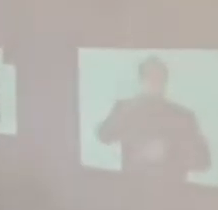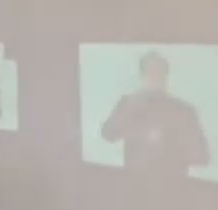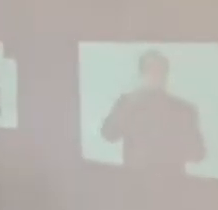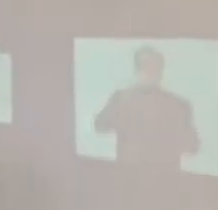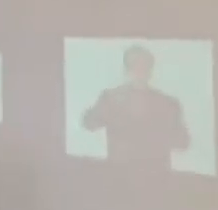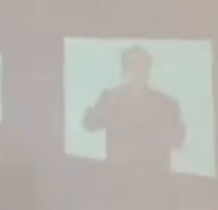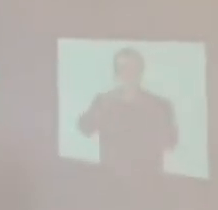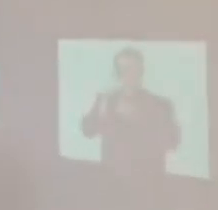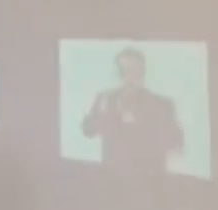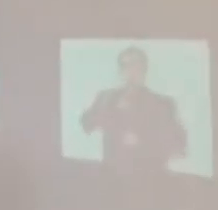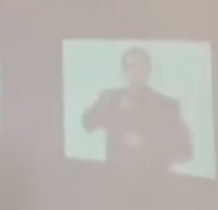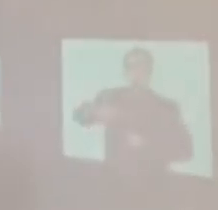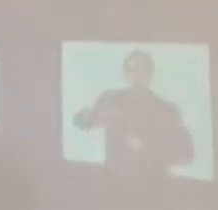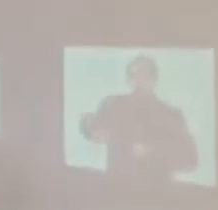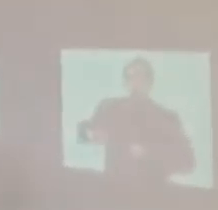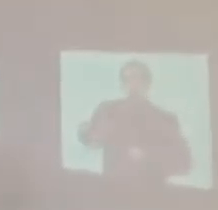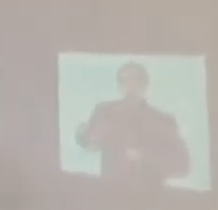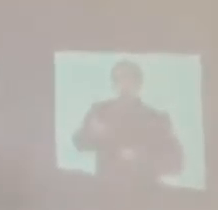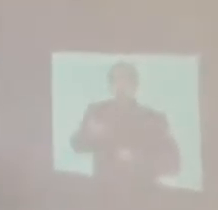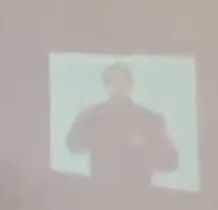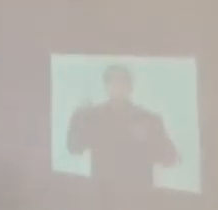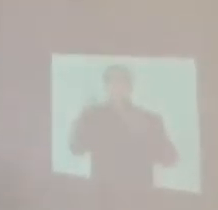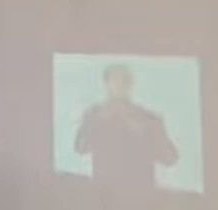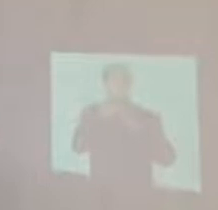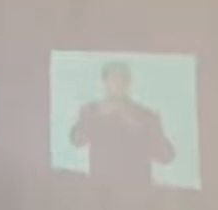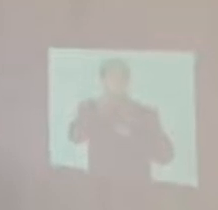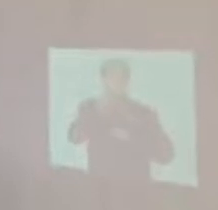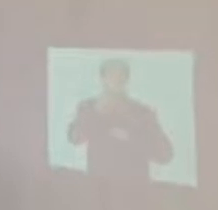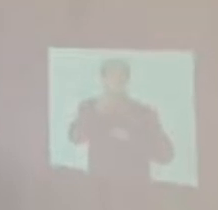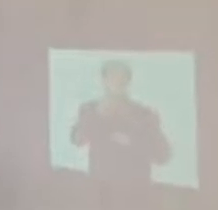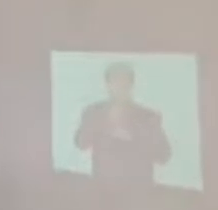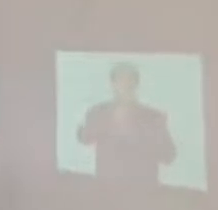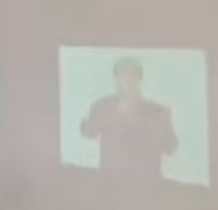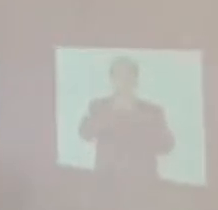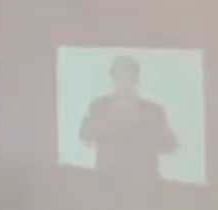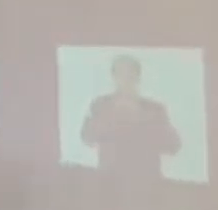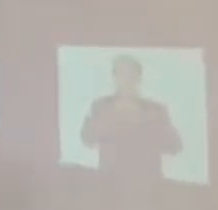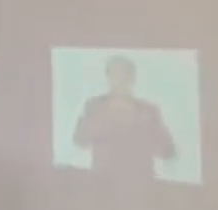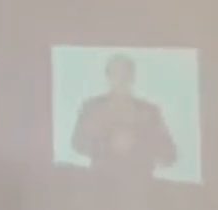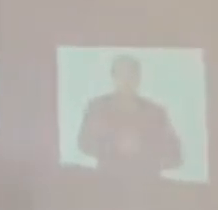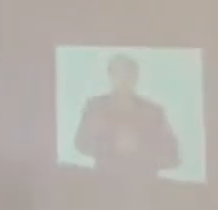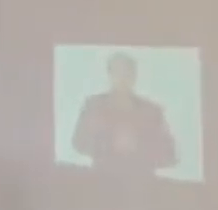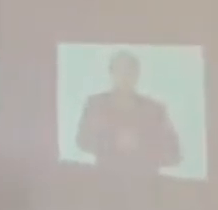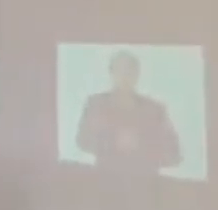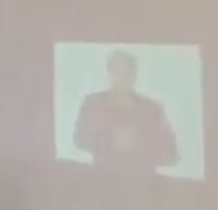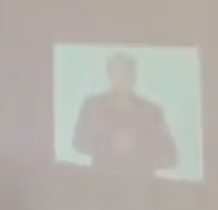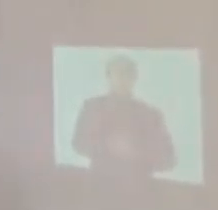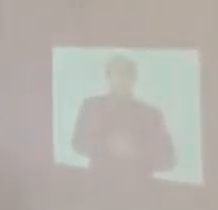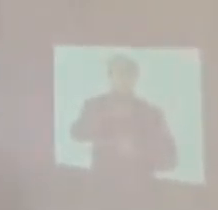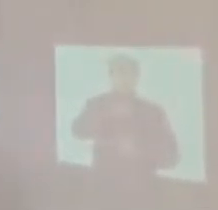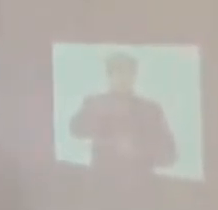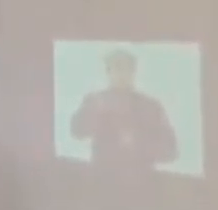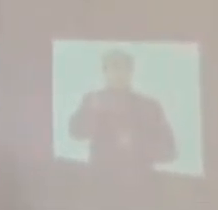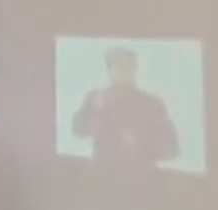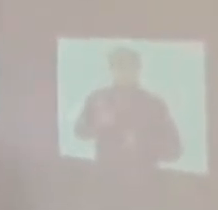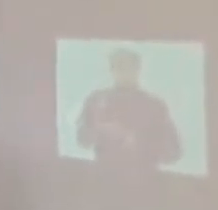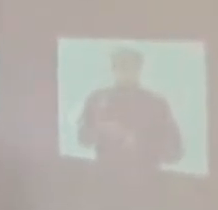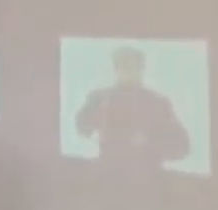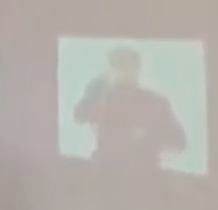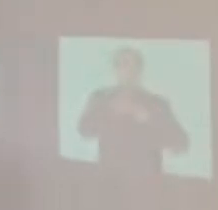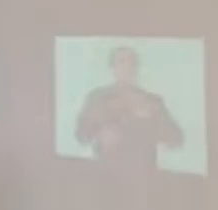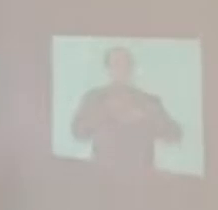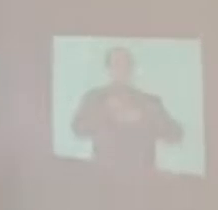gobierno que tiene los principios de la cuarta transformación de la vida pública de México. Nos eligieron para erradicar la